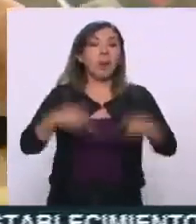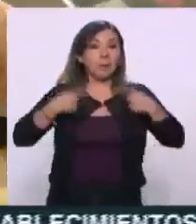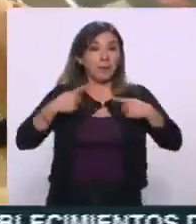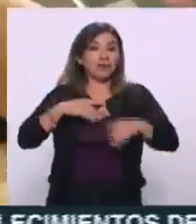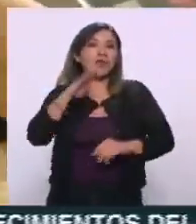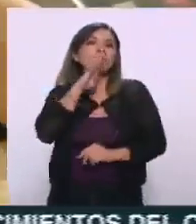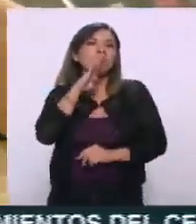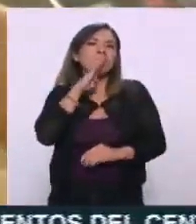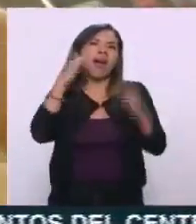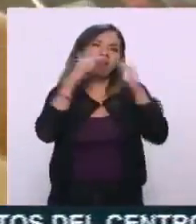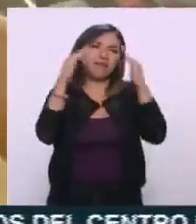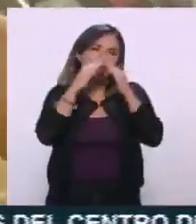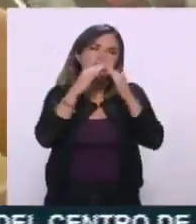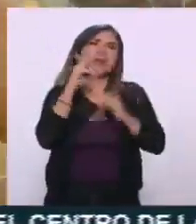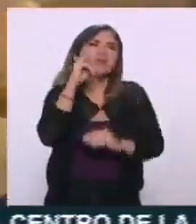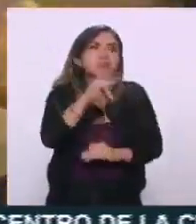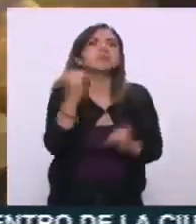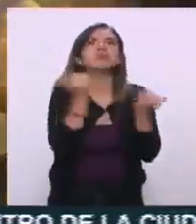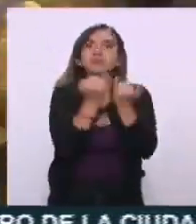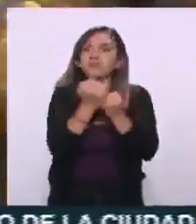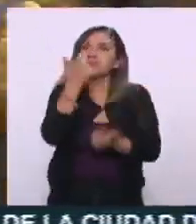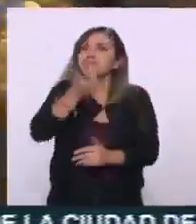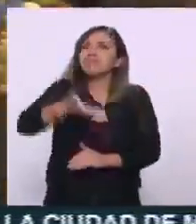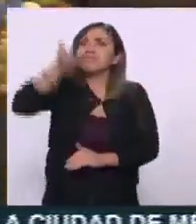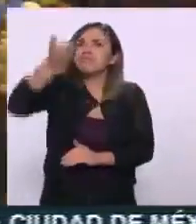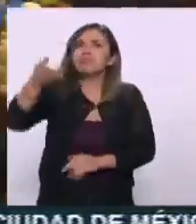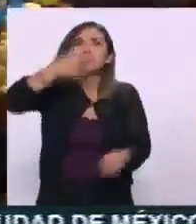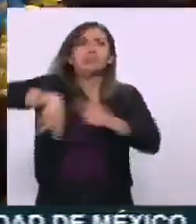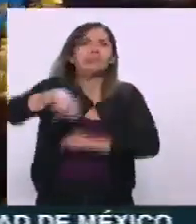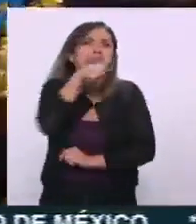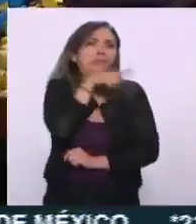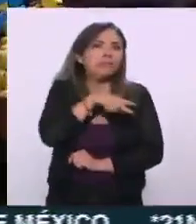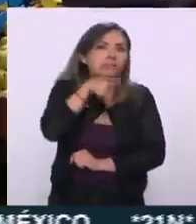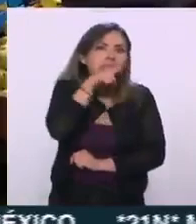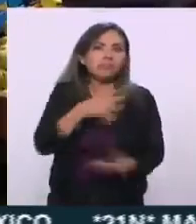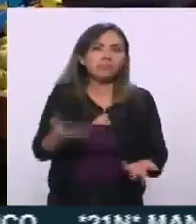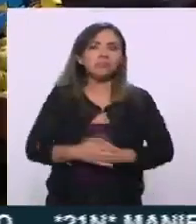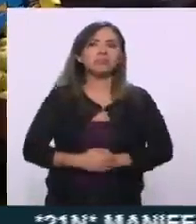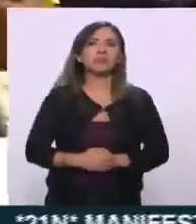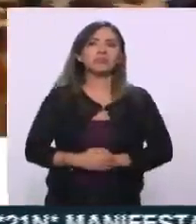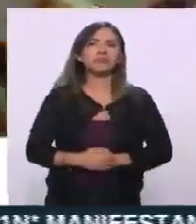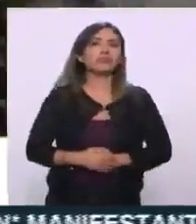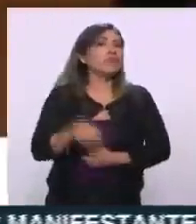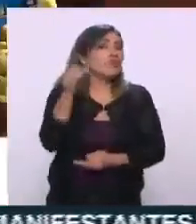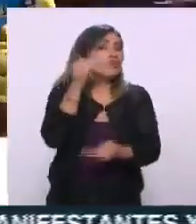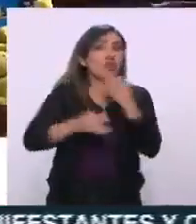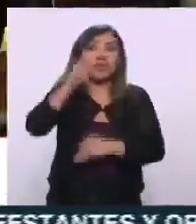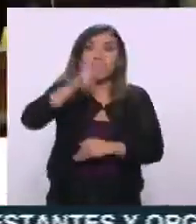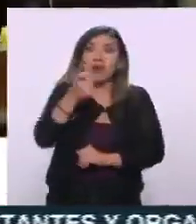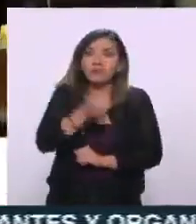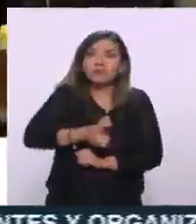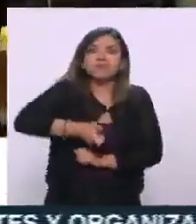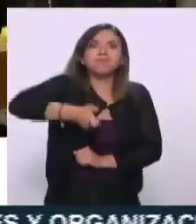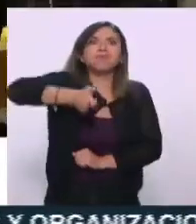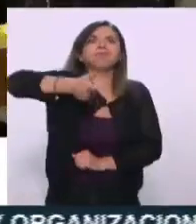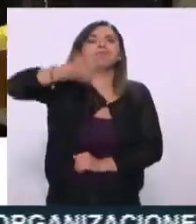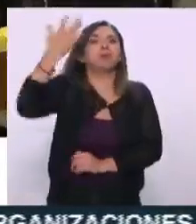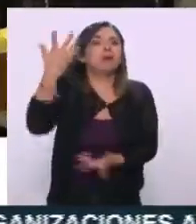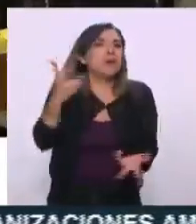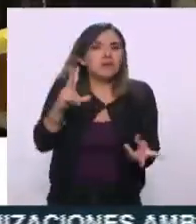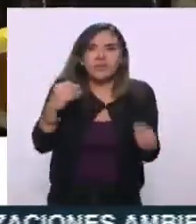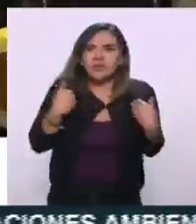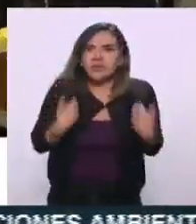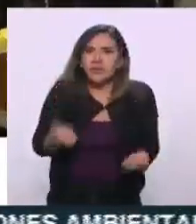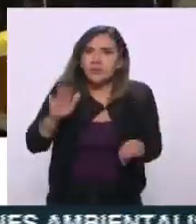casa también notan este aumento de precio, lo que genera preocupación. Todo ha subido increíble, yo no entiendo